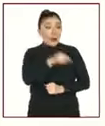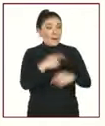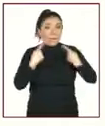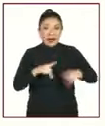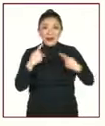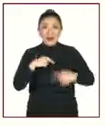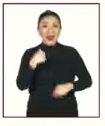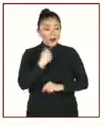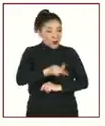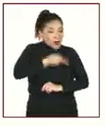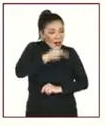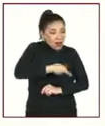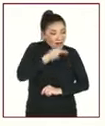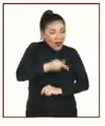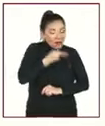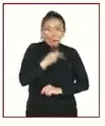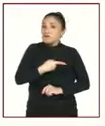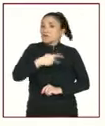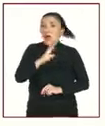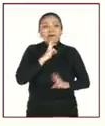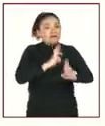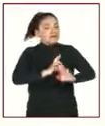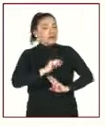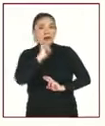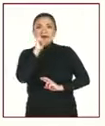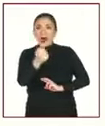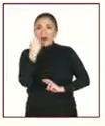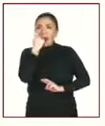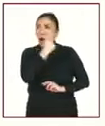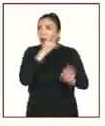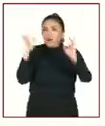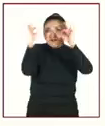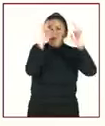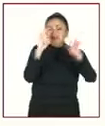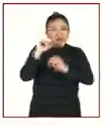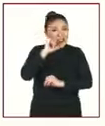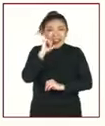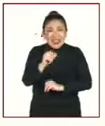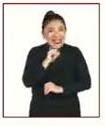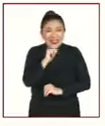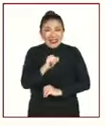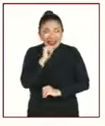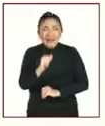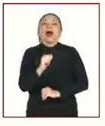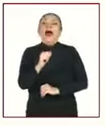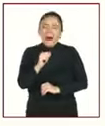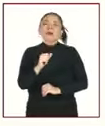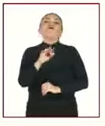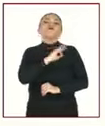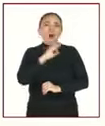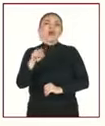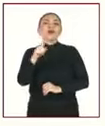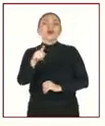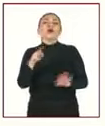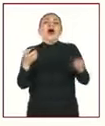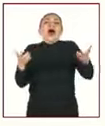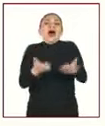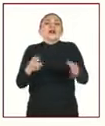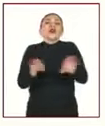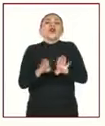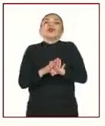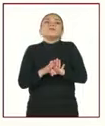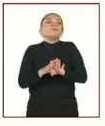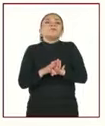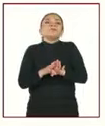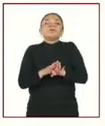no ha reaccionado ni con estas 2 anteriores, podemos hacer un estímulo doloroso, que podemos ocupar